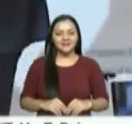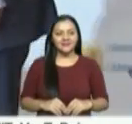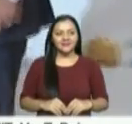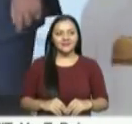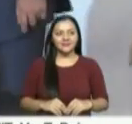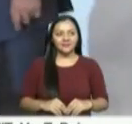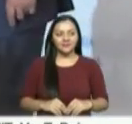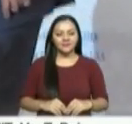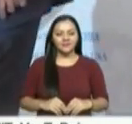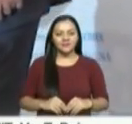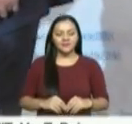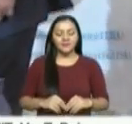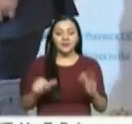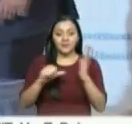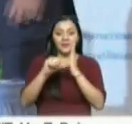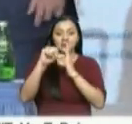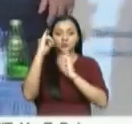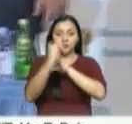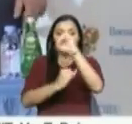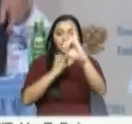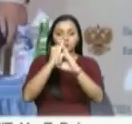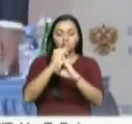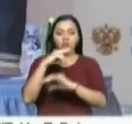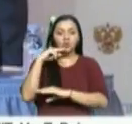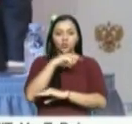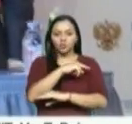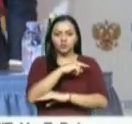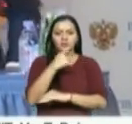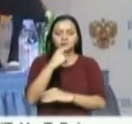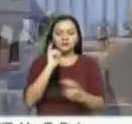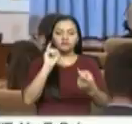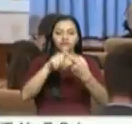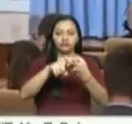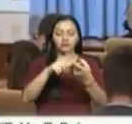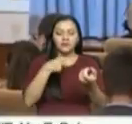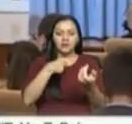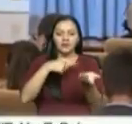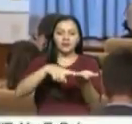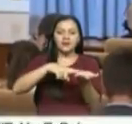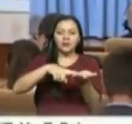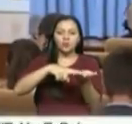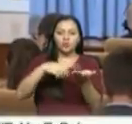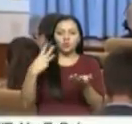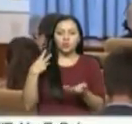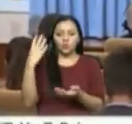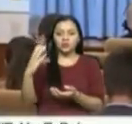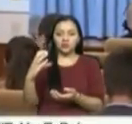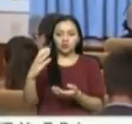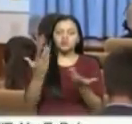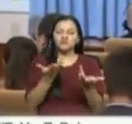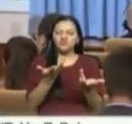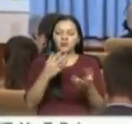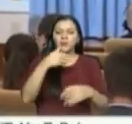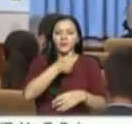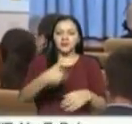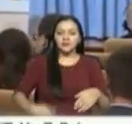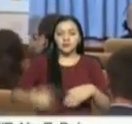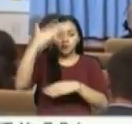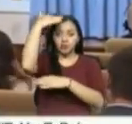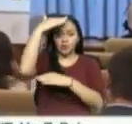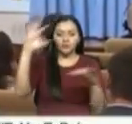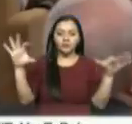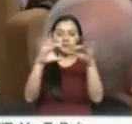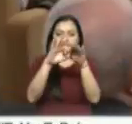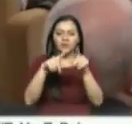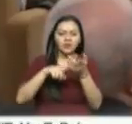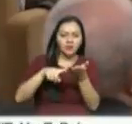El canciller ruso Sergei Lavrov aseguró el miércoles en Washington, tras reunirse con el presidente estadounidense Donald Trump, que el mandatario quiere trabajar con